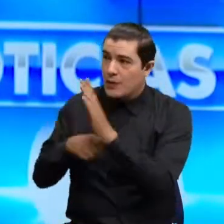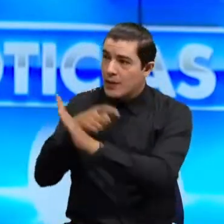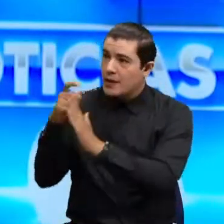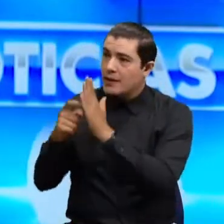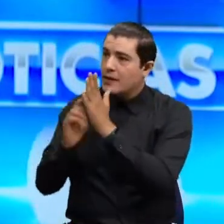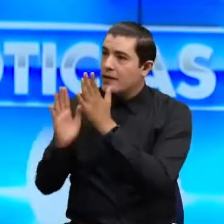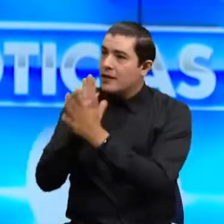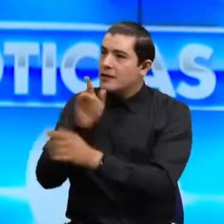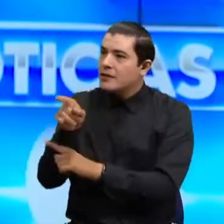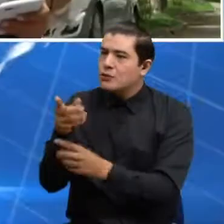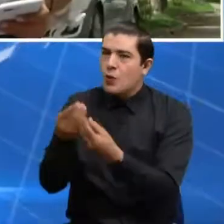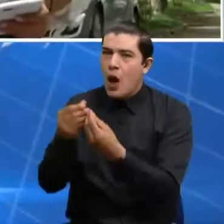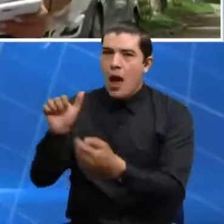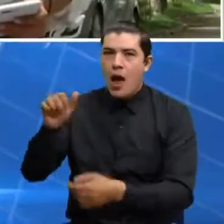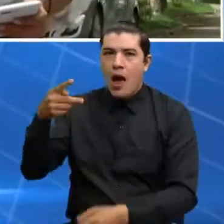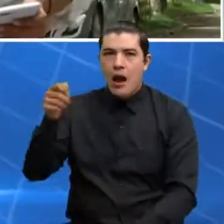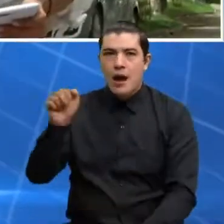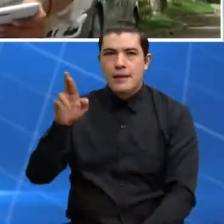que se encontró